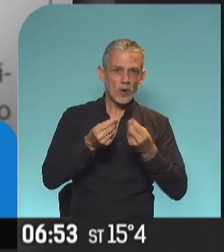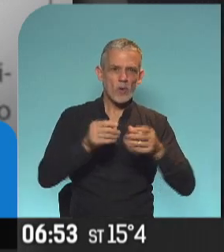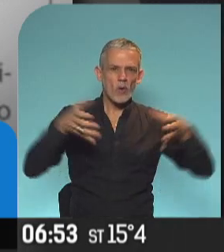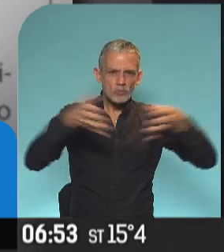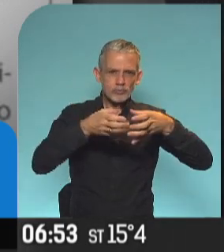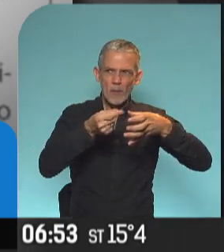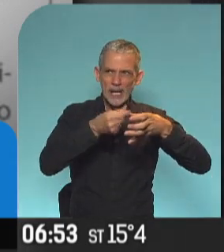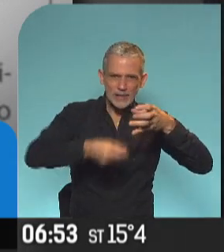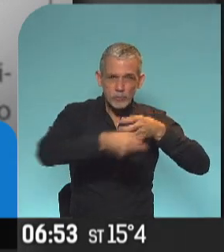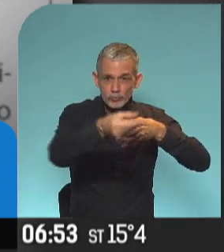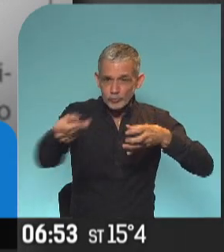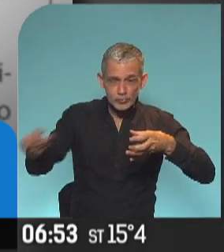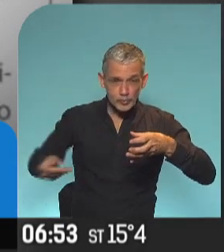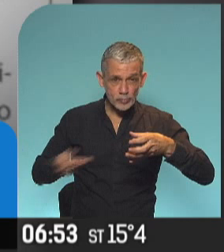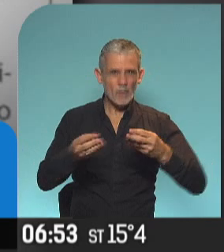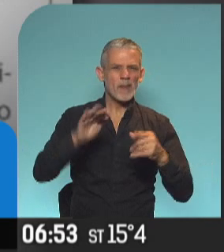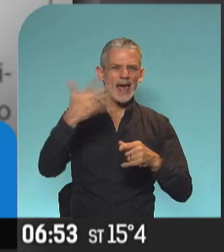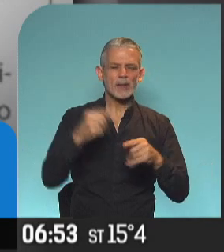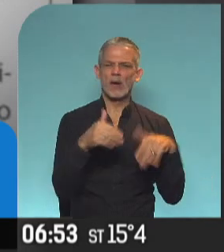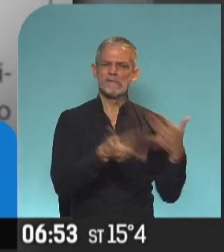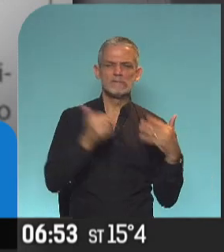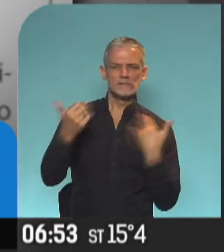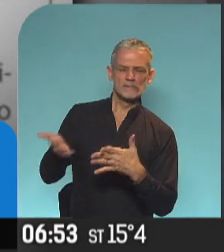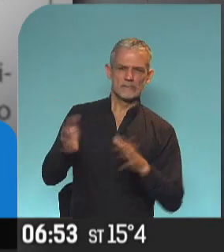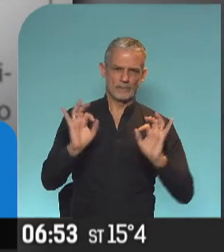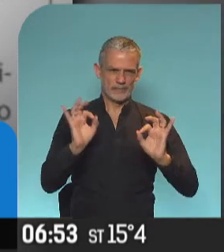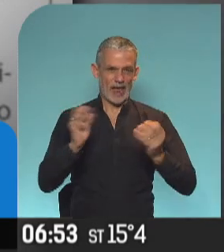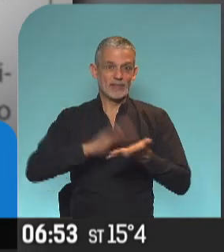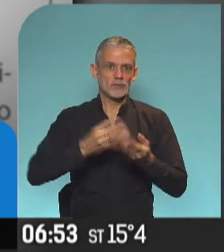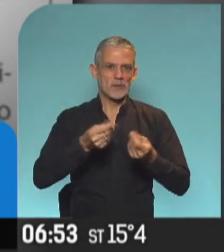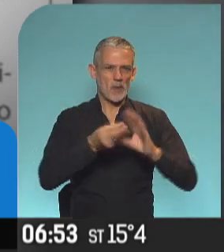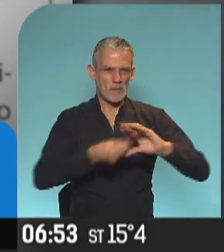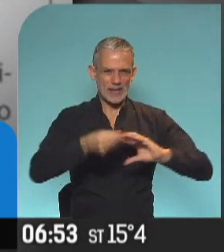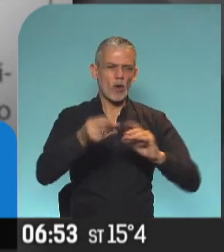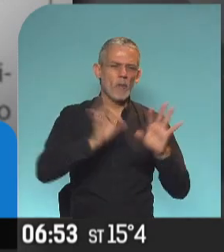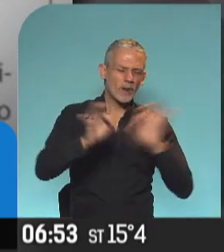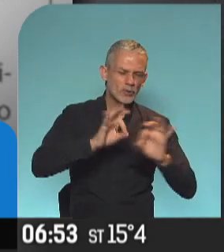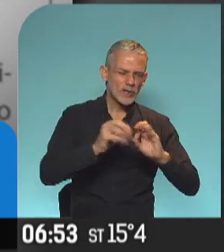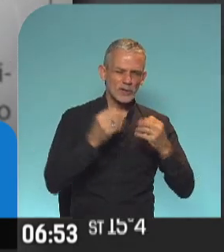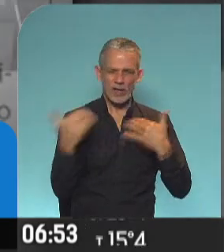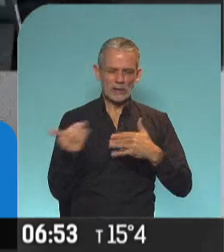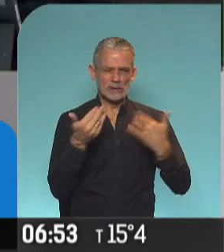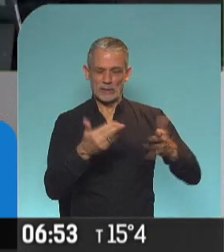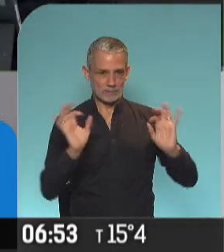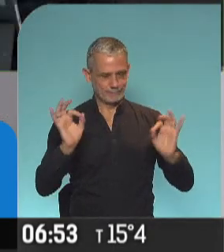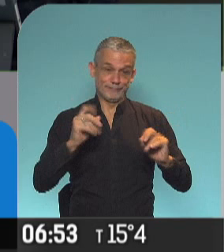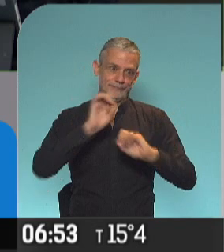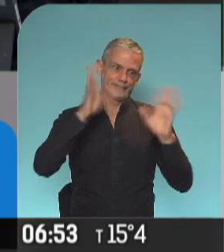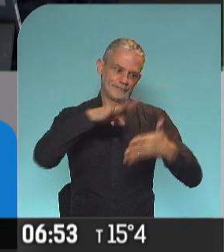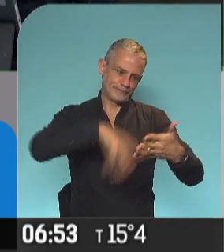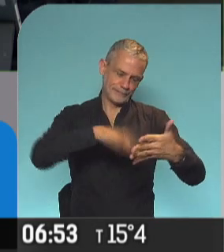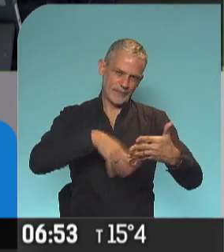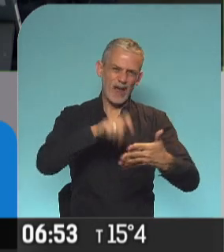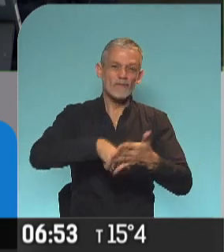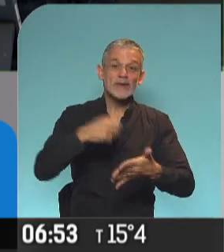recursos para evitar cualquier tipo de favoritismo en distribución de fondos y proyectos. Es muy claro entonces este documento que